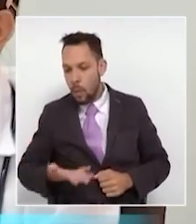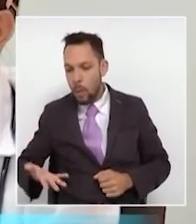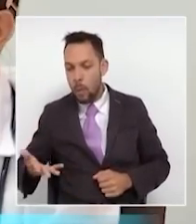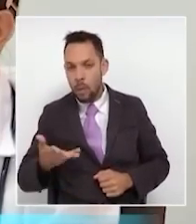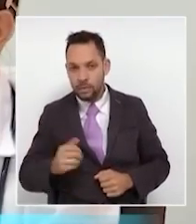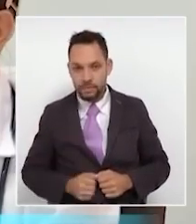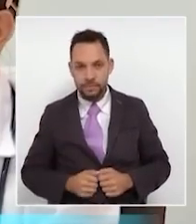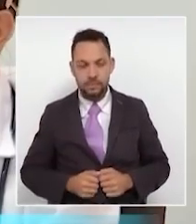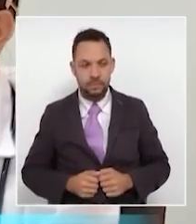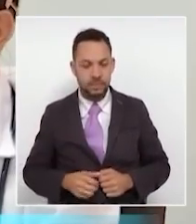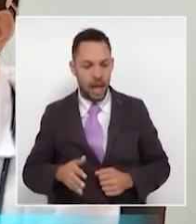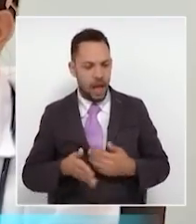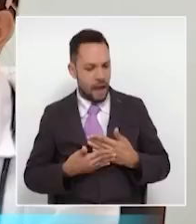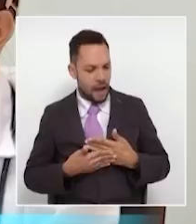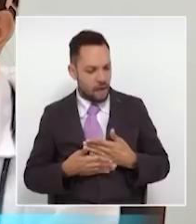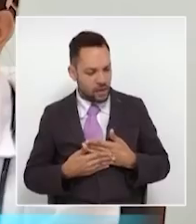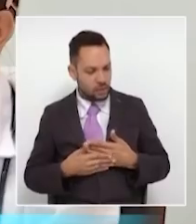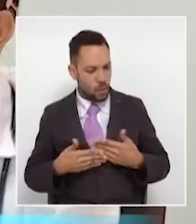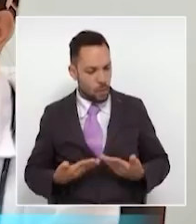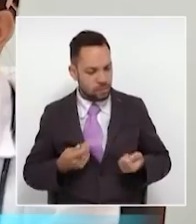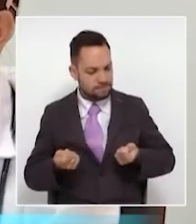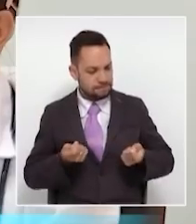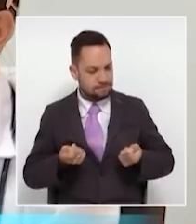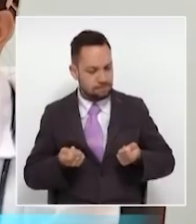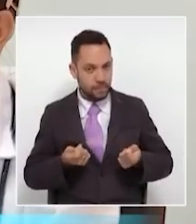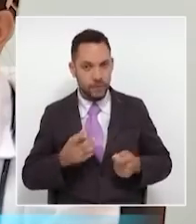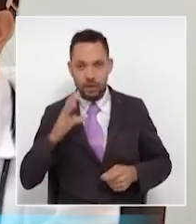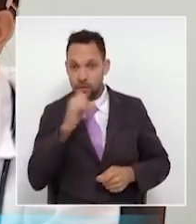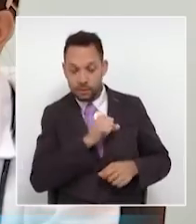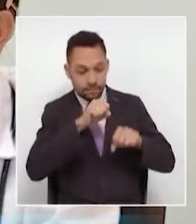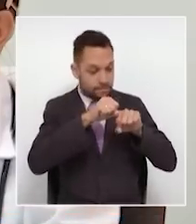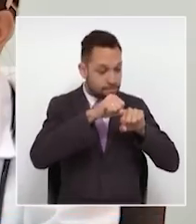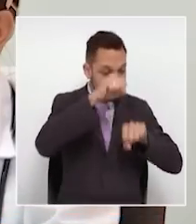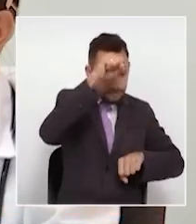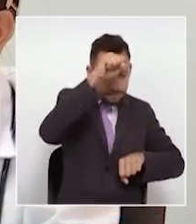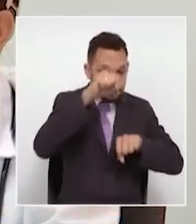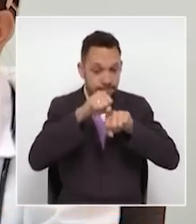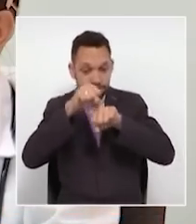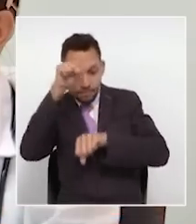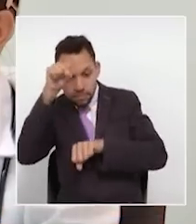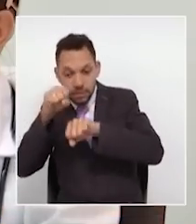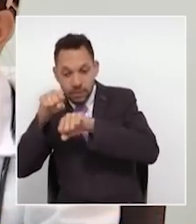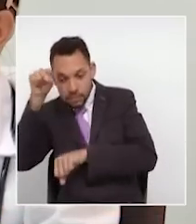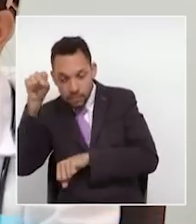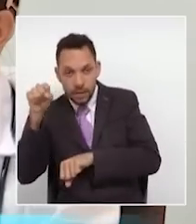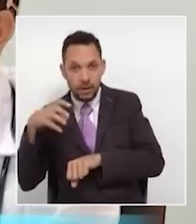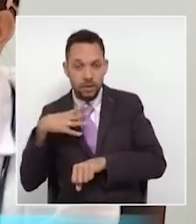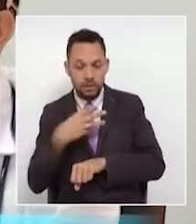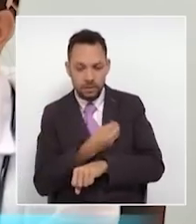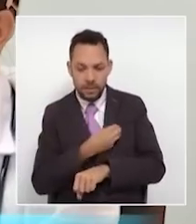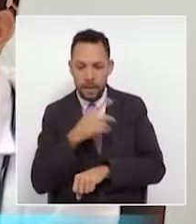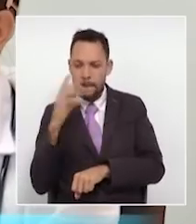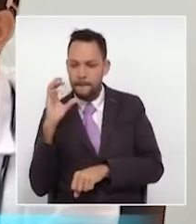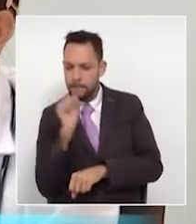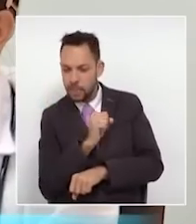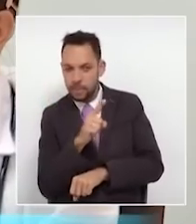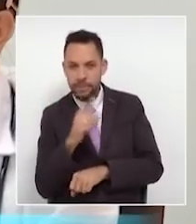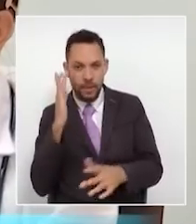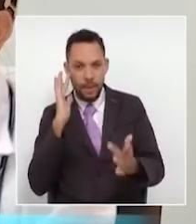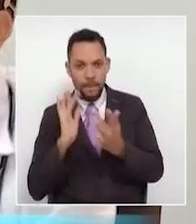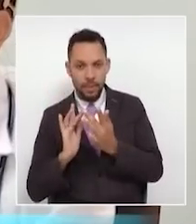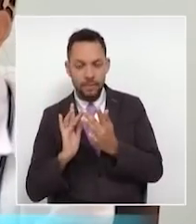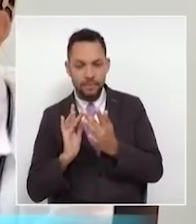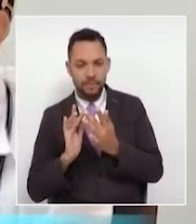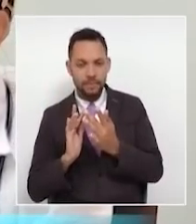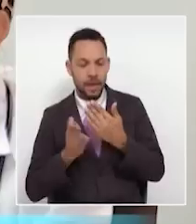nuestros síntomas y entonces a nosotros ver alteraciones de este tipo podemos relacionarlos con diagnósticos